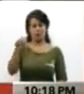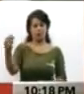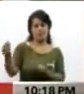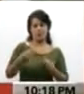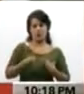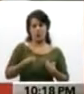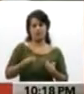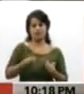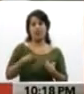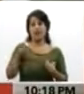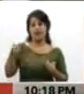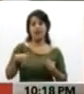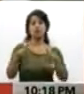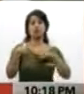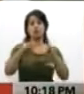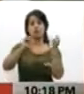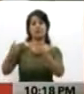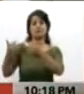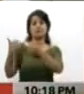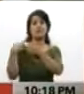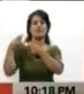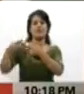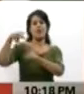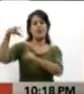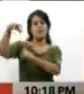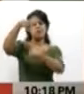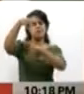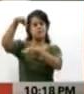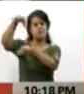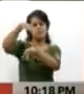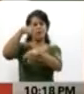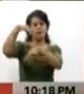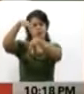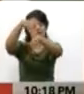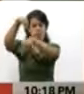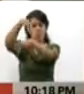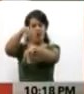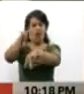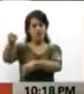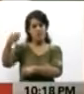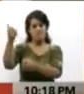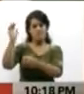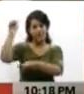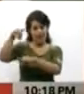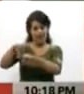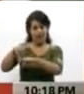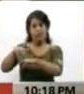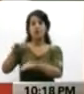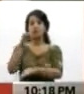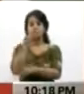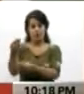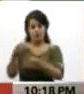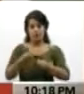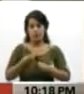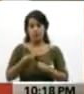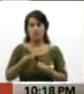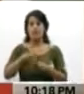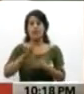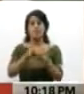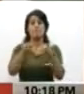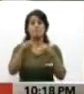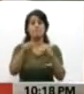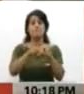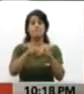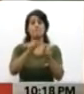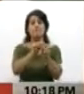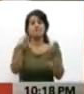Maracay, y su suegro Alberto Semprún Balazán. Estas son las revistas Z de aquella